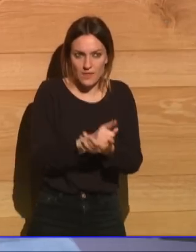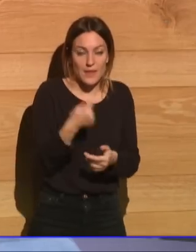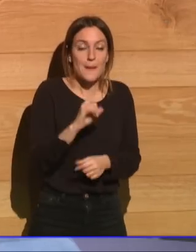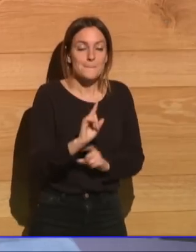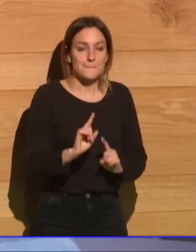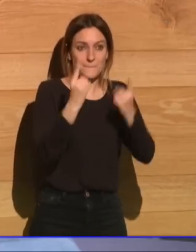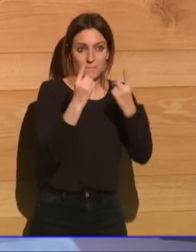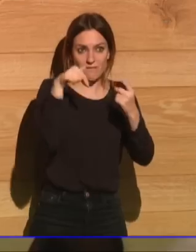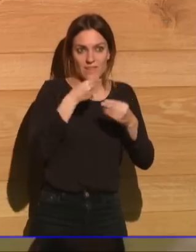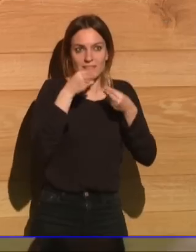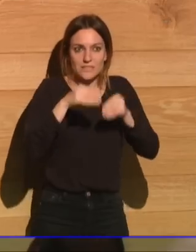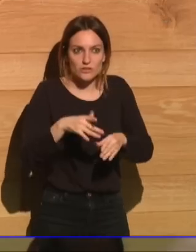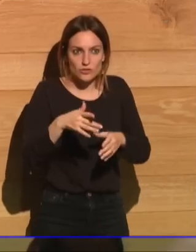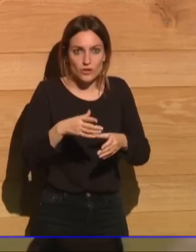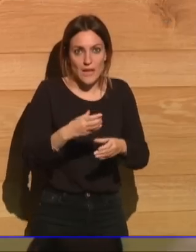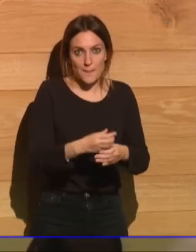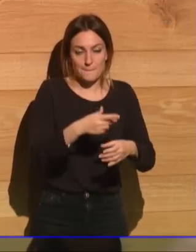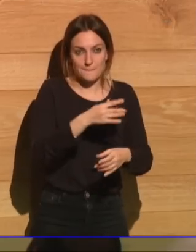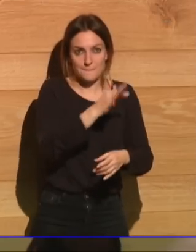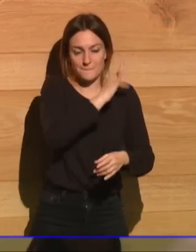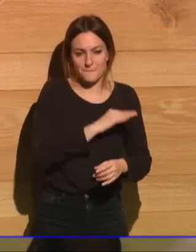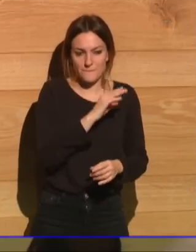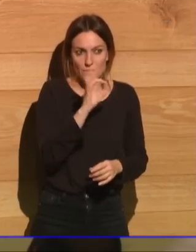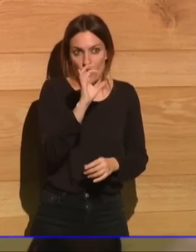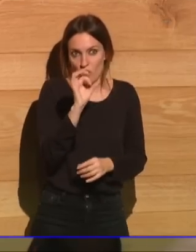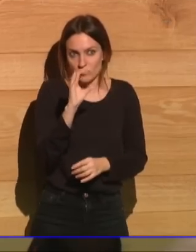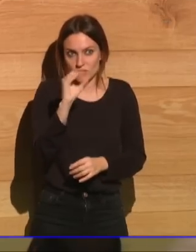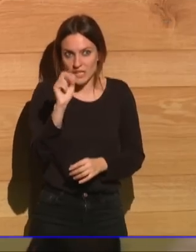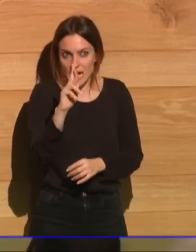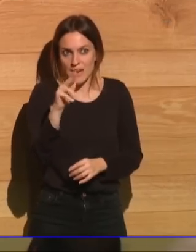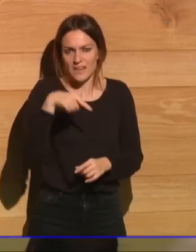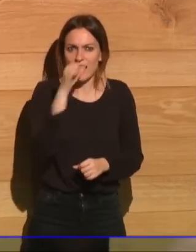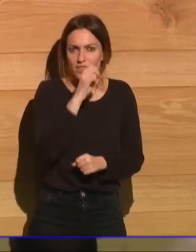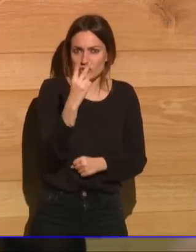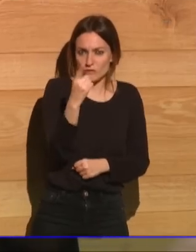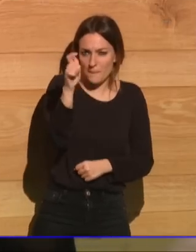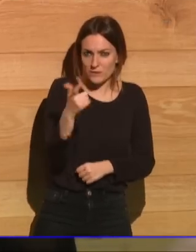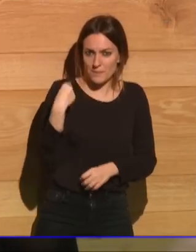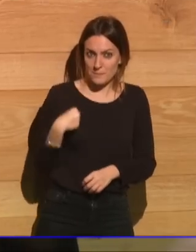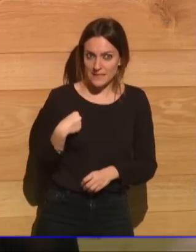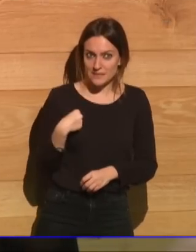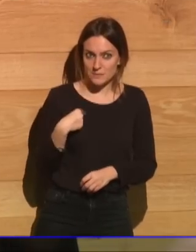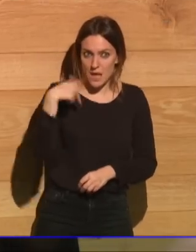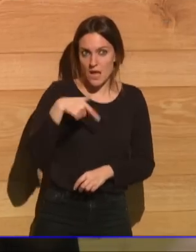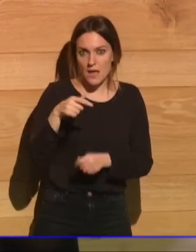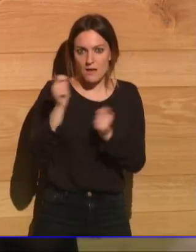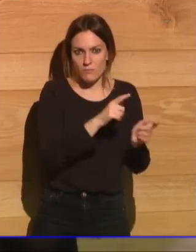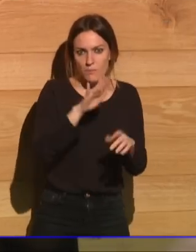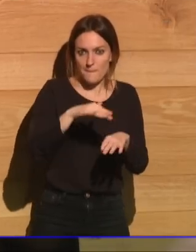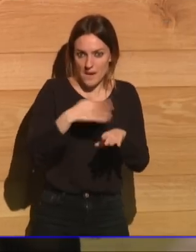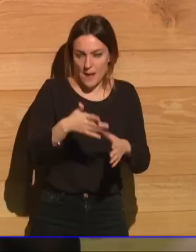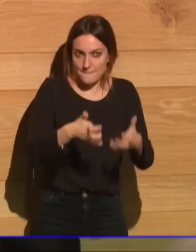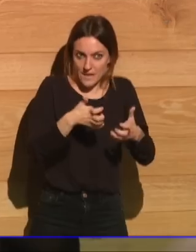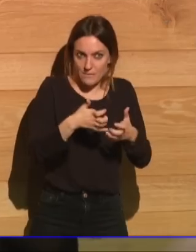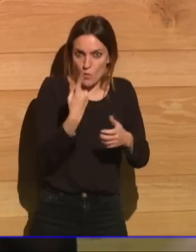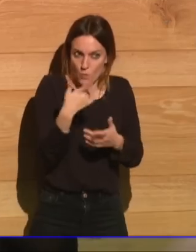historia de los Oscar, por lo menos, que hay dos canciones de la misma persona nominadas al Oscar y una lo